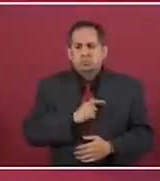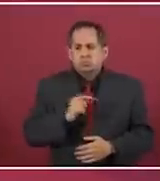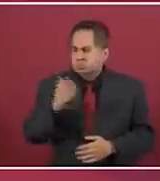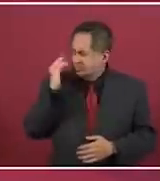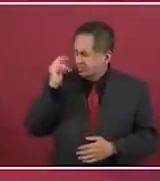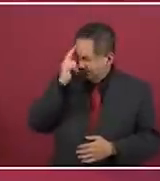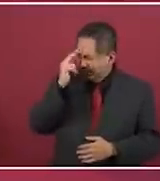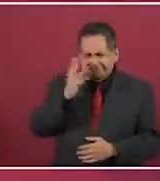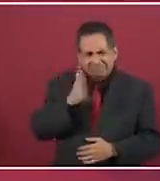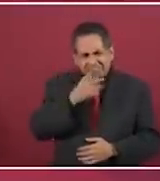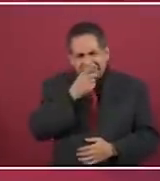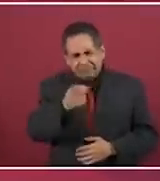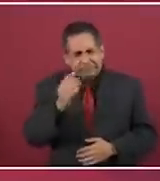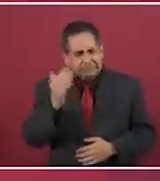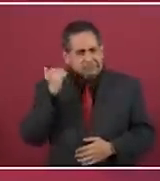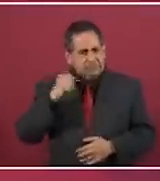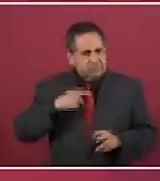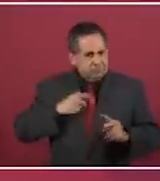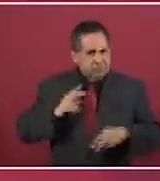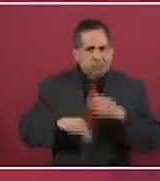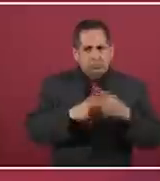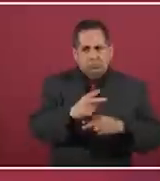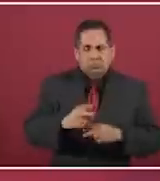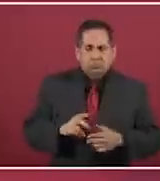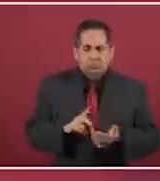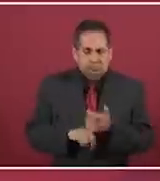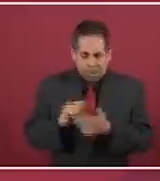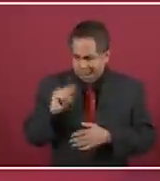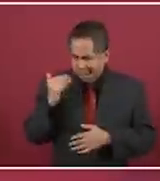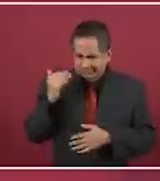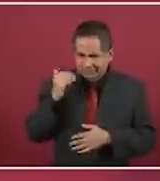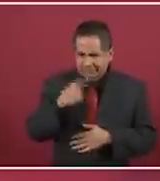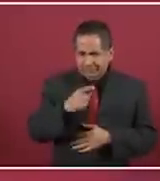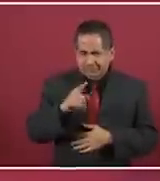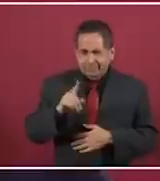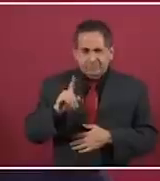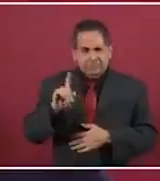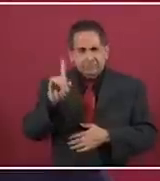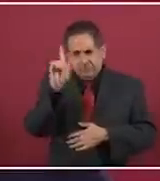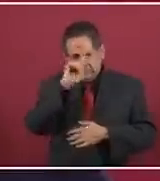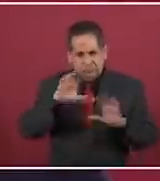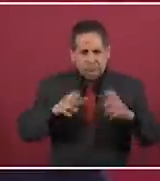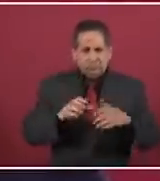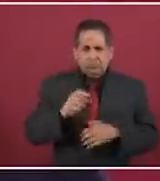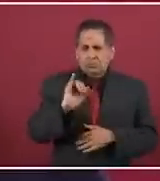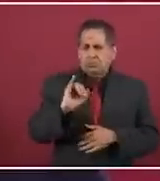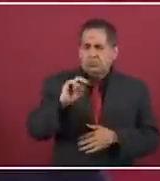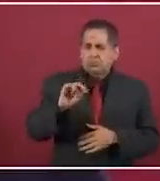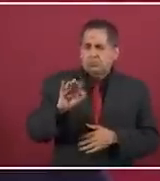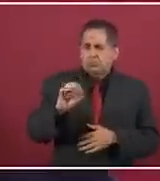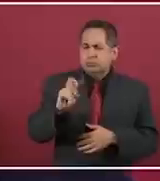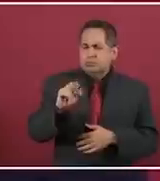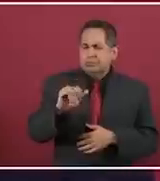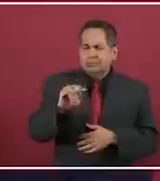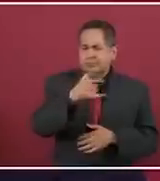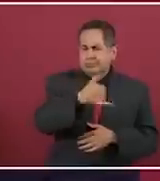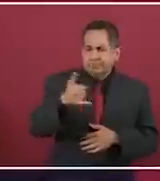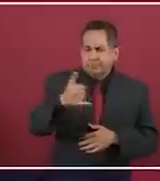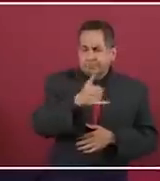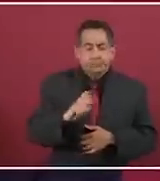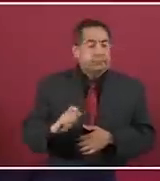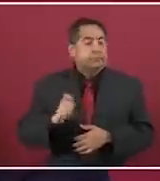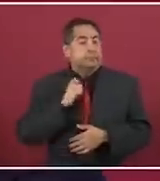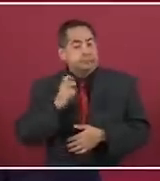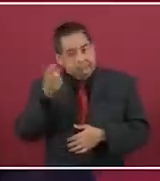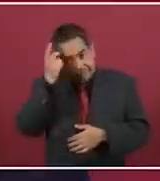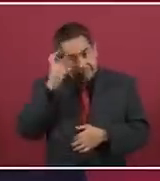comenté, que fui hace unos días al consejo del Infonavit y el anterior director del